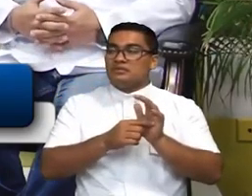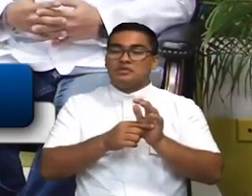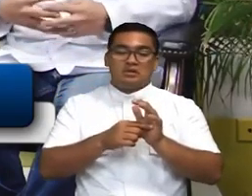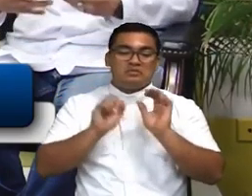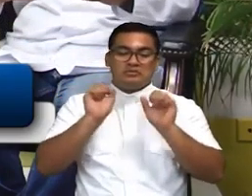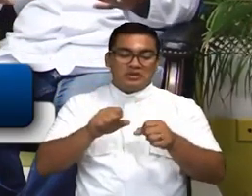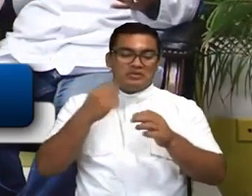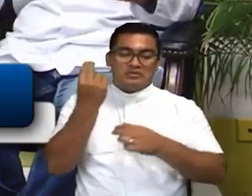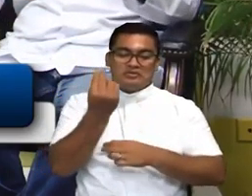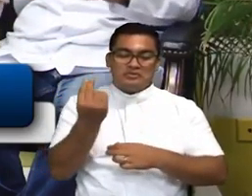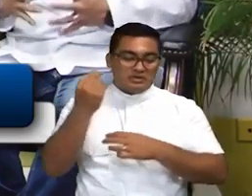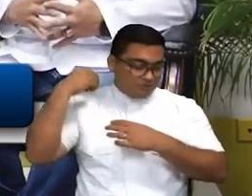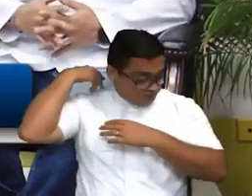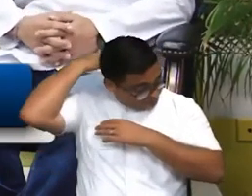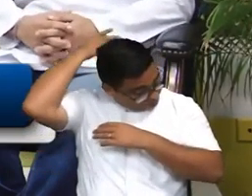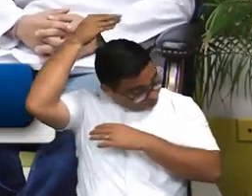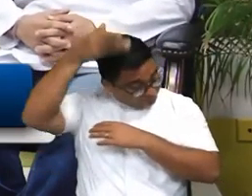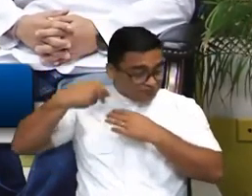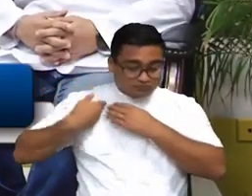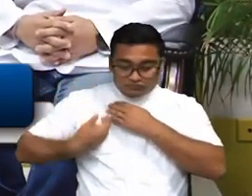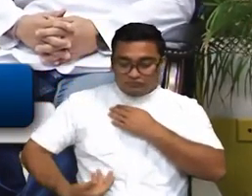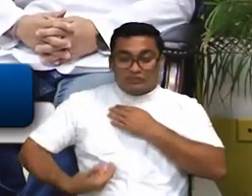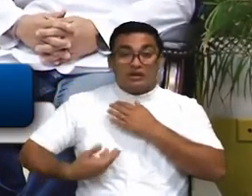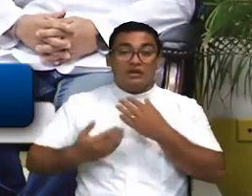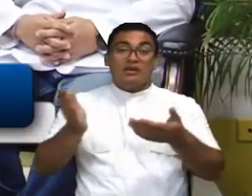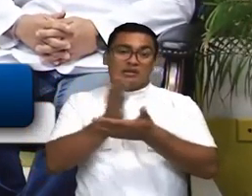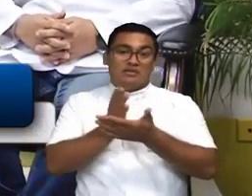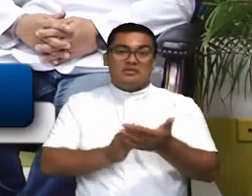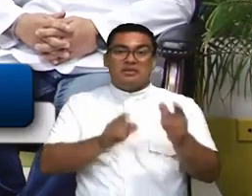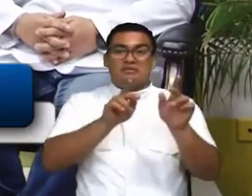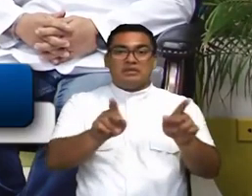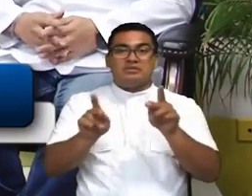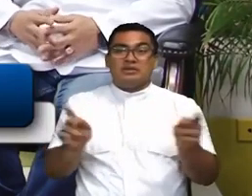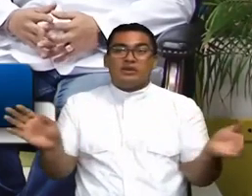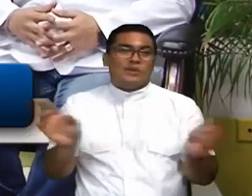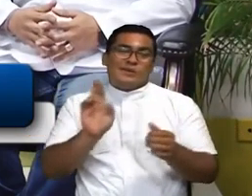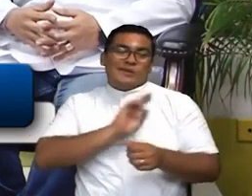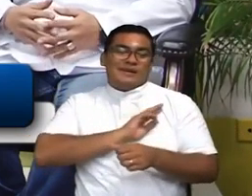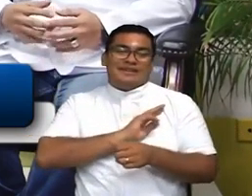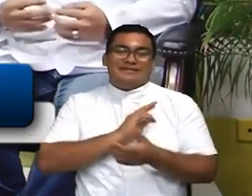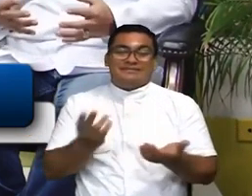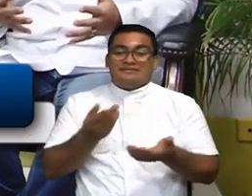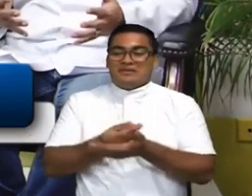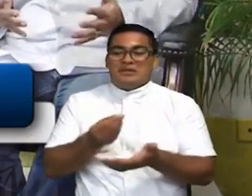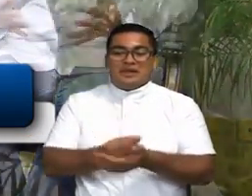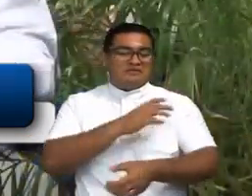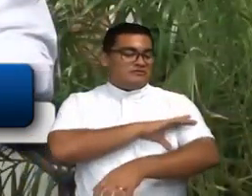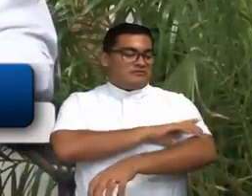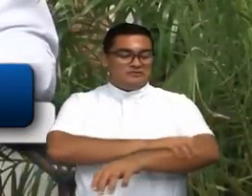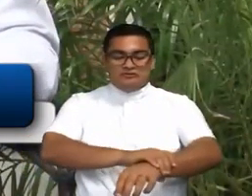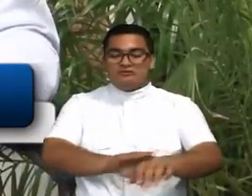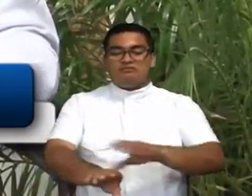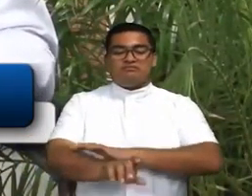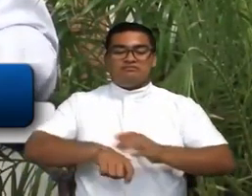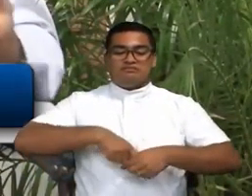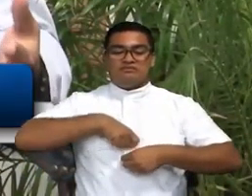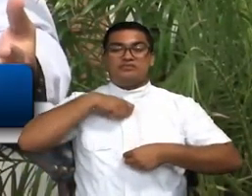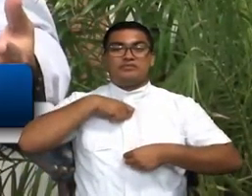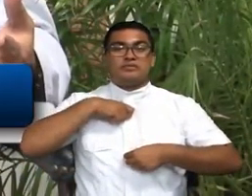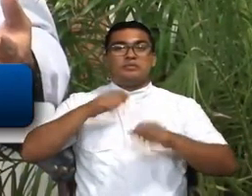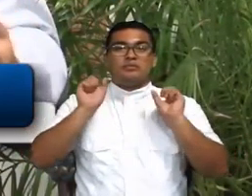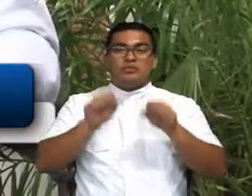que hay personas que no tienen las posibilidades, pero lo que hay que buscar es mayor exposición al